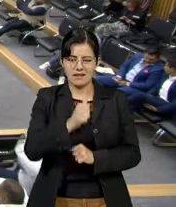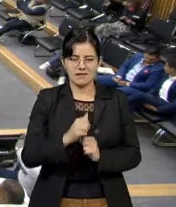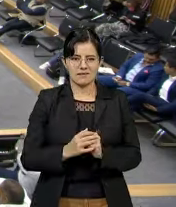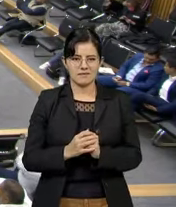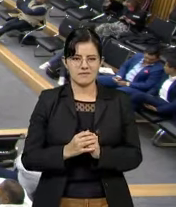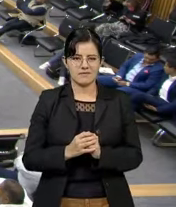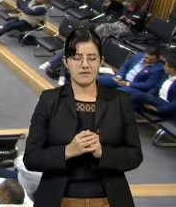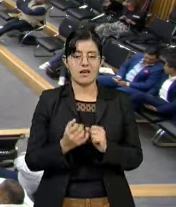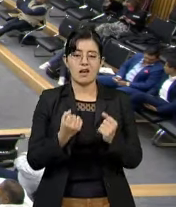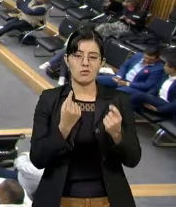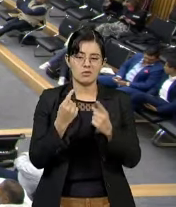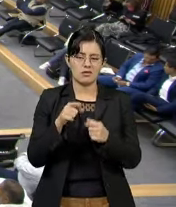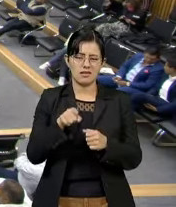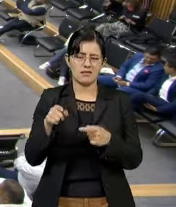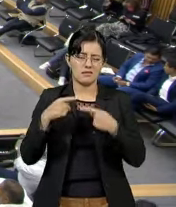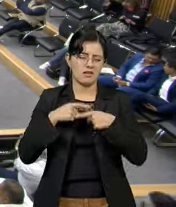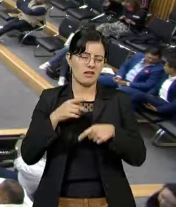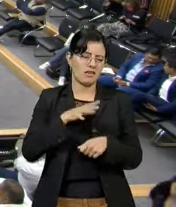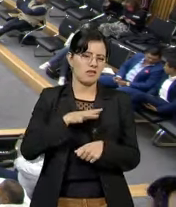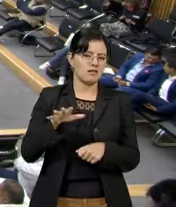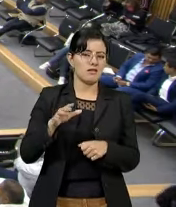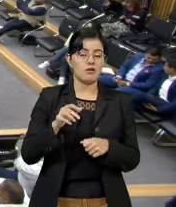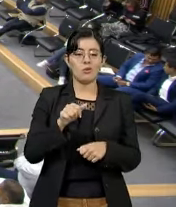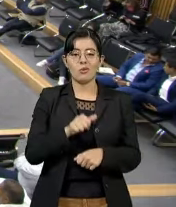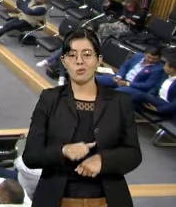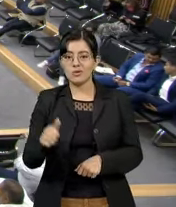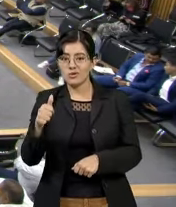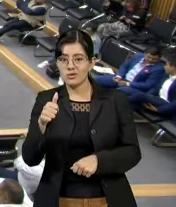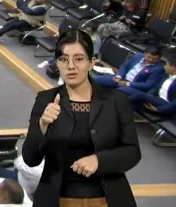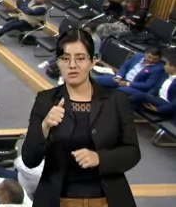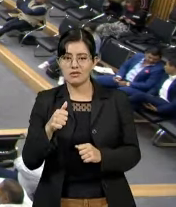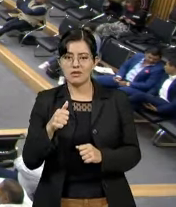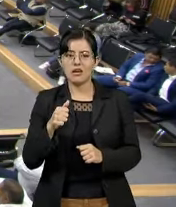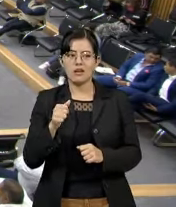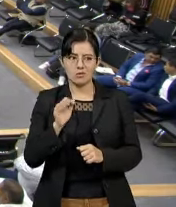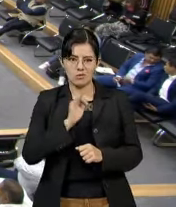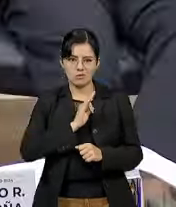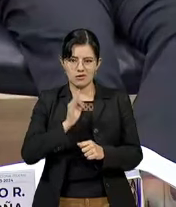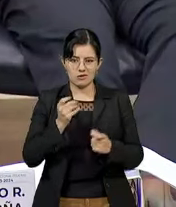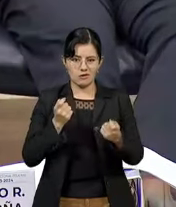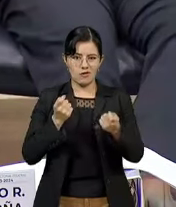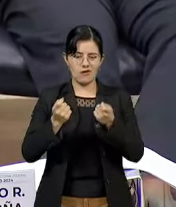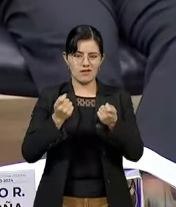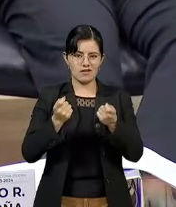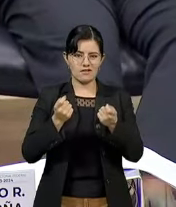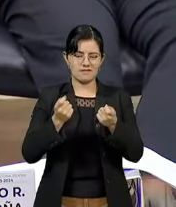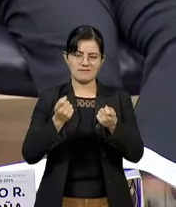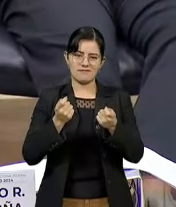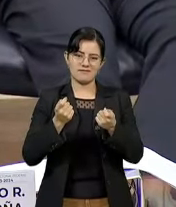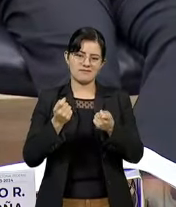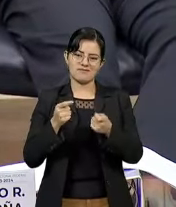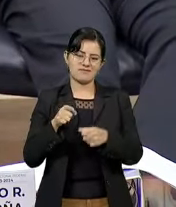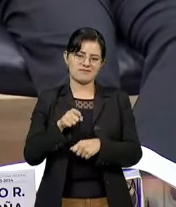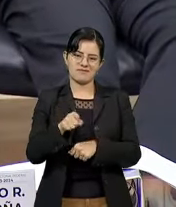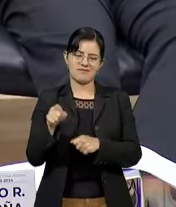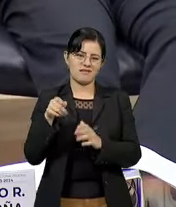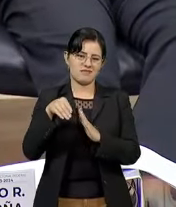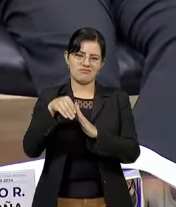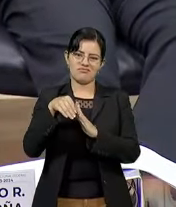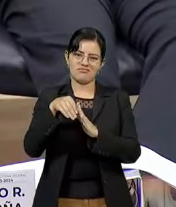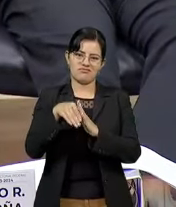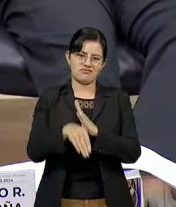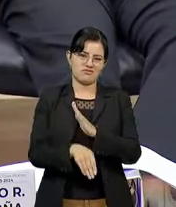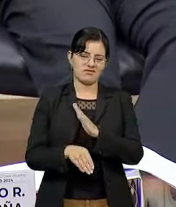dieron la espalda al pueblo y otros porque tuvieron la oportunidad de gobernar y condenaron al pueblo a una